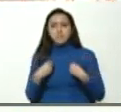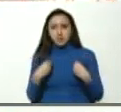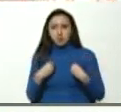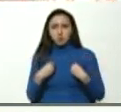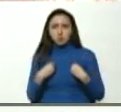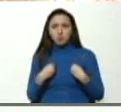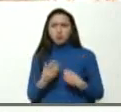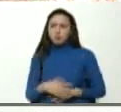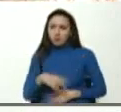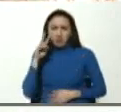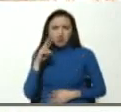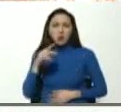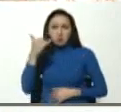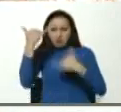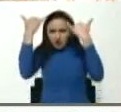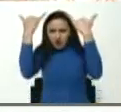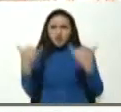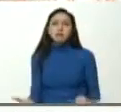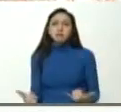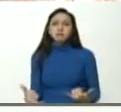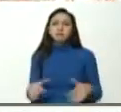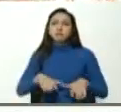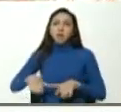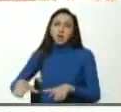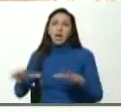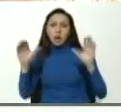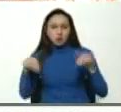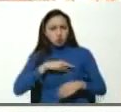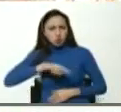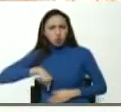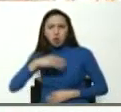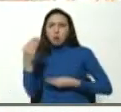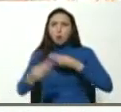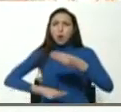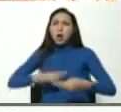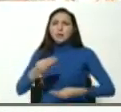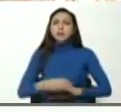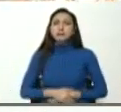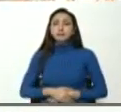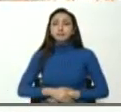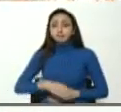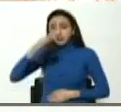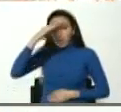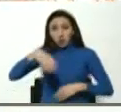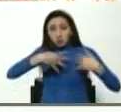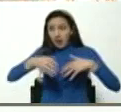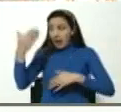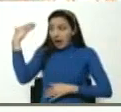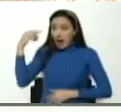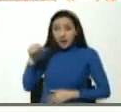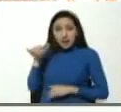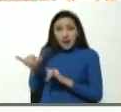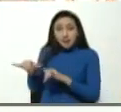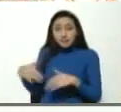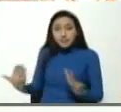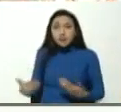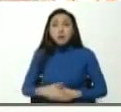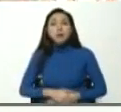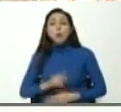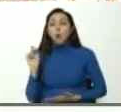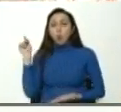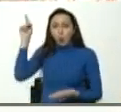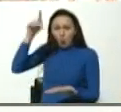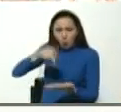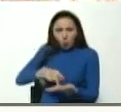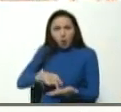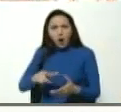y así lo veo ya que en esta despedida en su academia militar aquí se